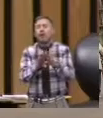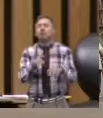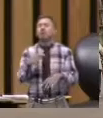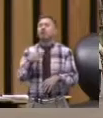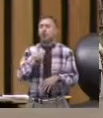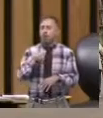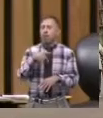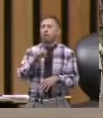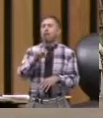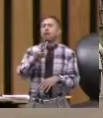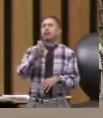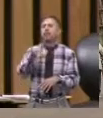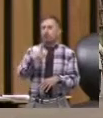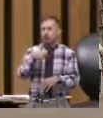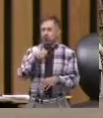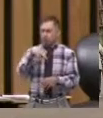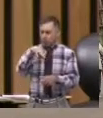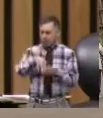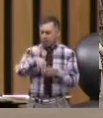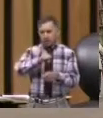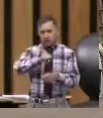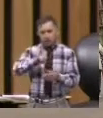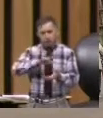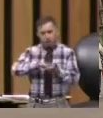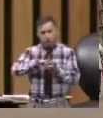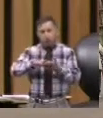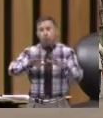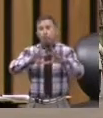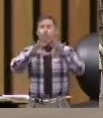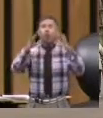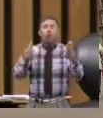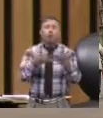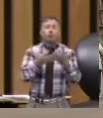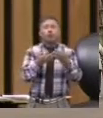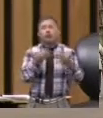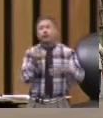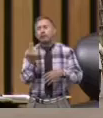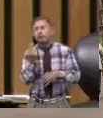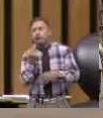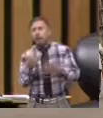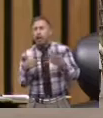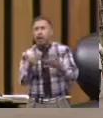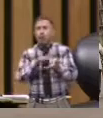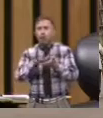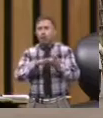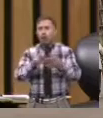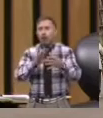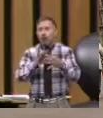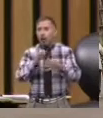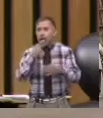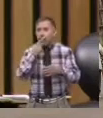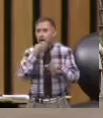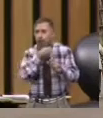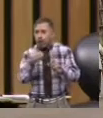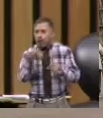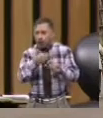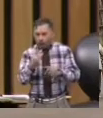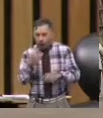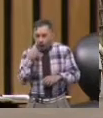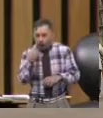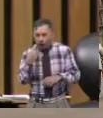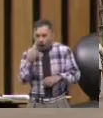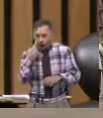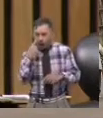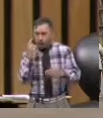Partido Verde, el planeta lo necesita y cosas así. Y fueron esas frases las que se encontraron de forma recurrente en los